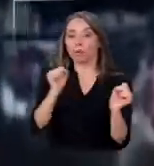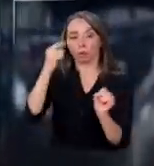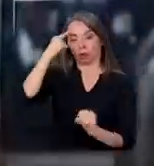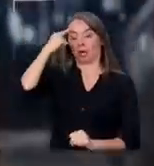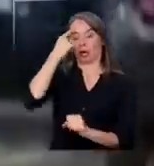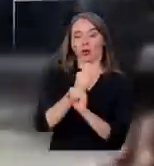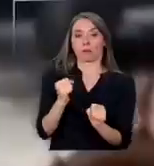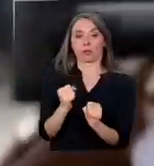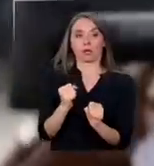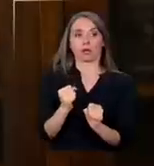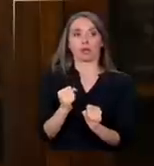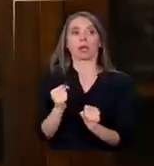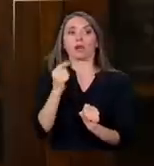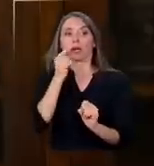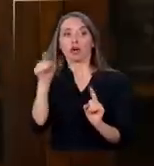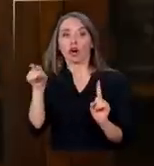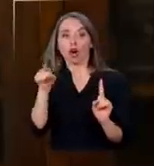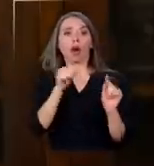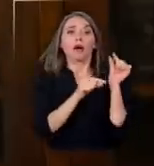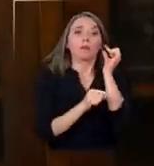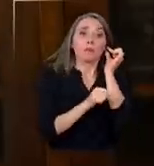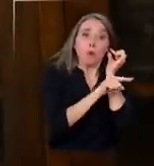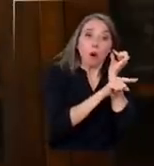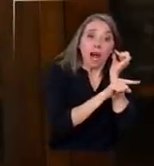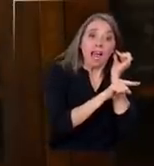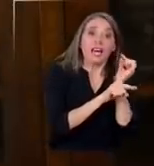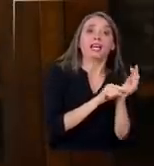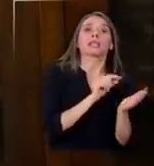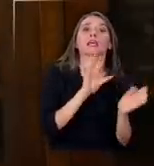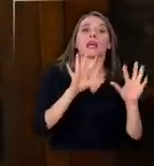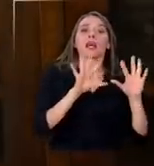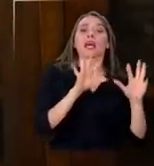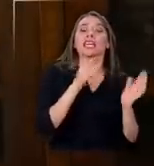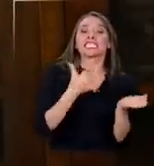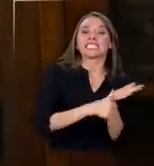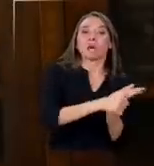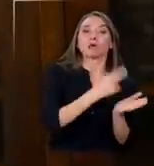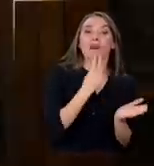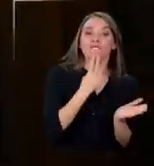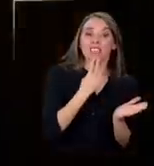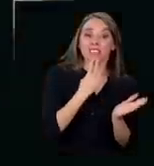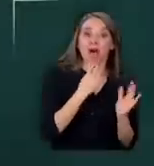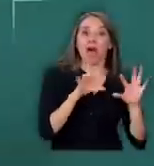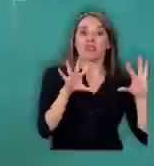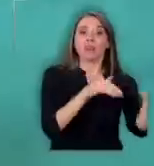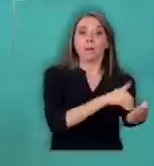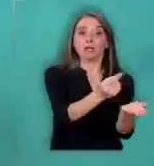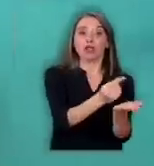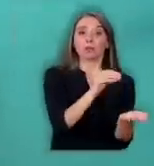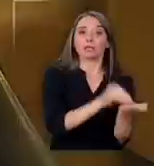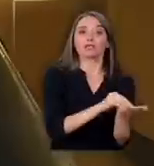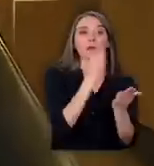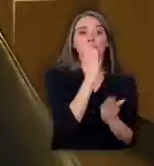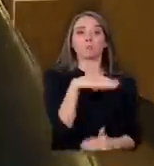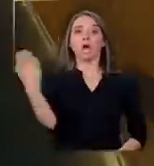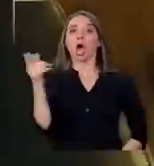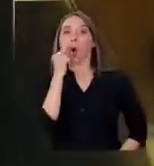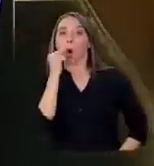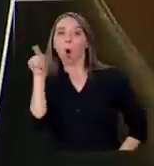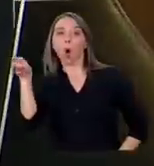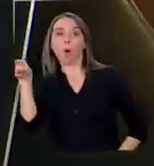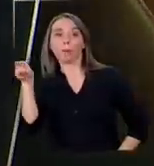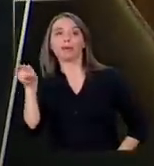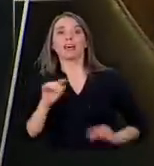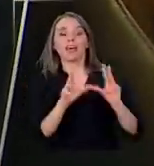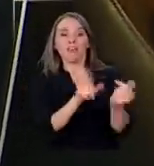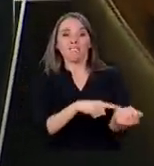tampoco de que le haya sacado un seguro de vida de 10 millones de pesos a nombre de él. Desde que la familia